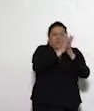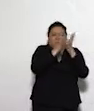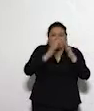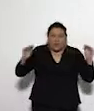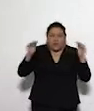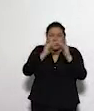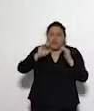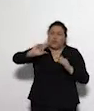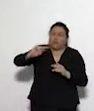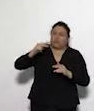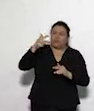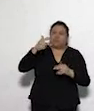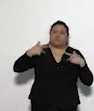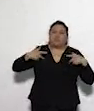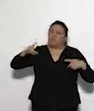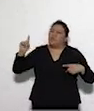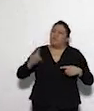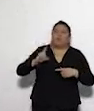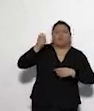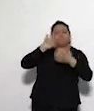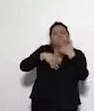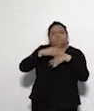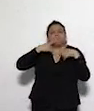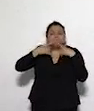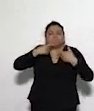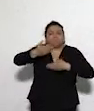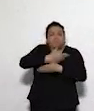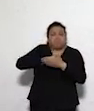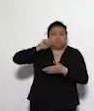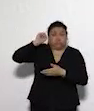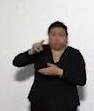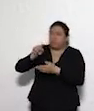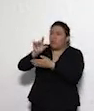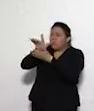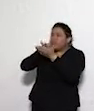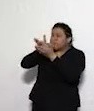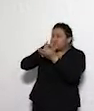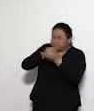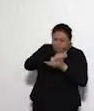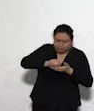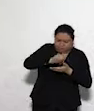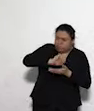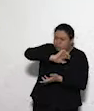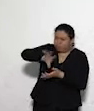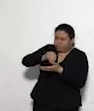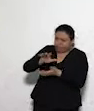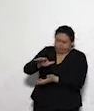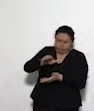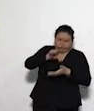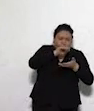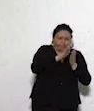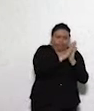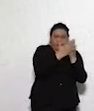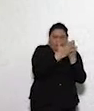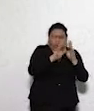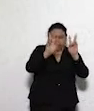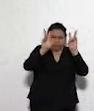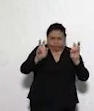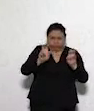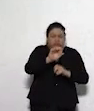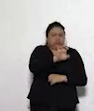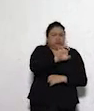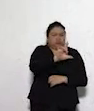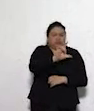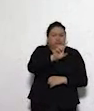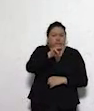como internacionales. Las reflexiones y conclusiones expresadas durante las mesas de trabajo se articularon en el documento Elementos